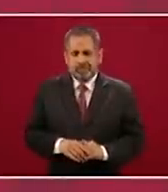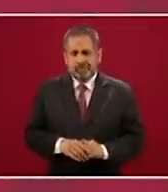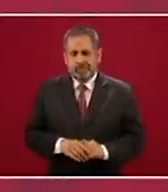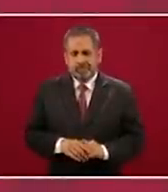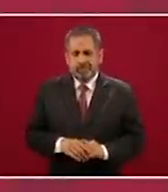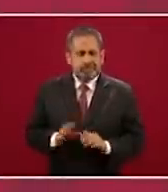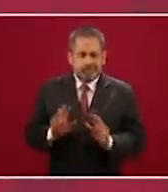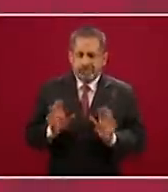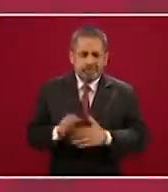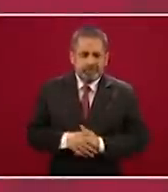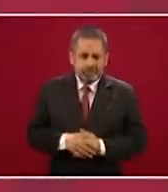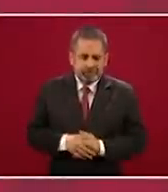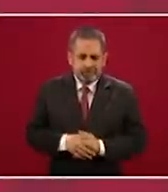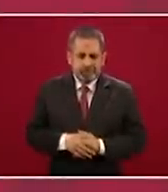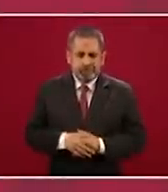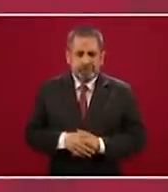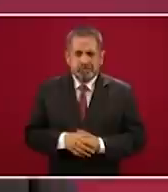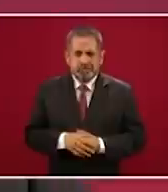No